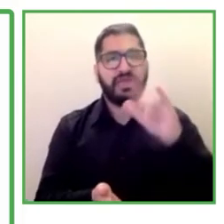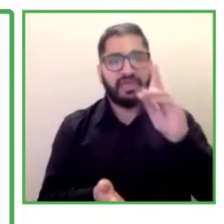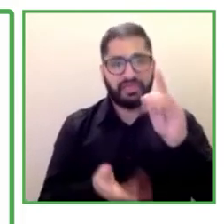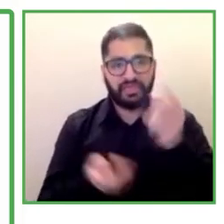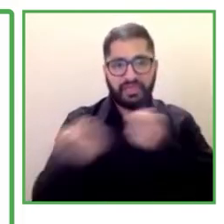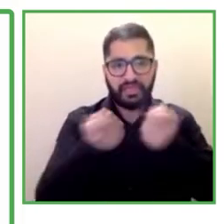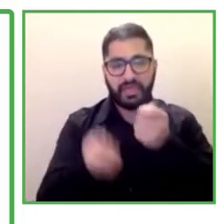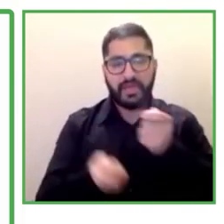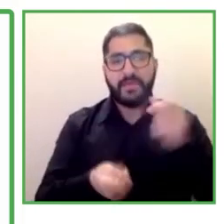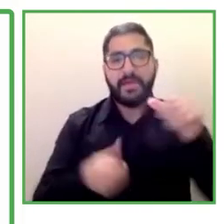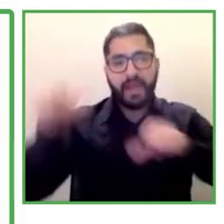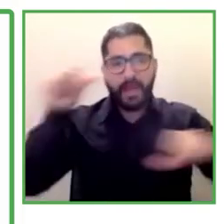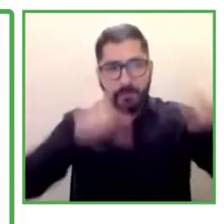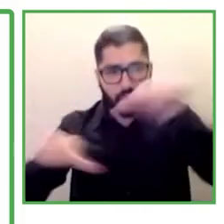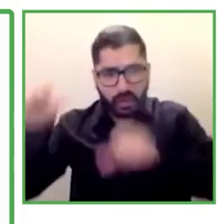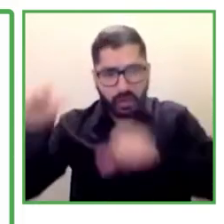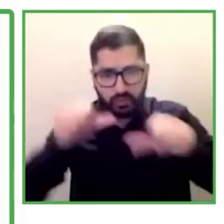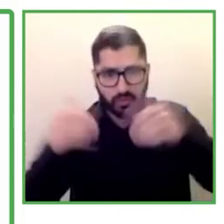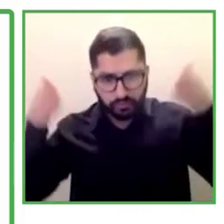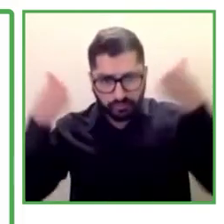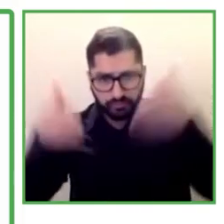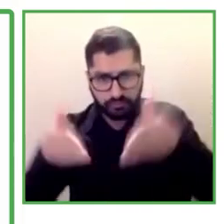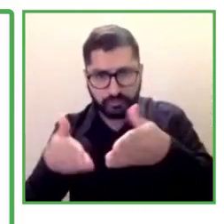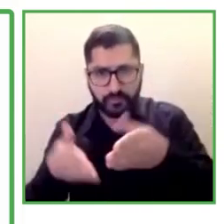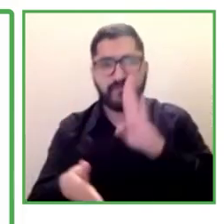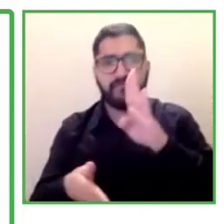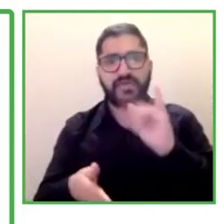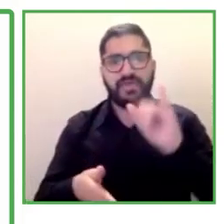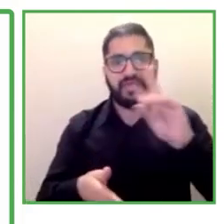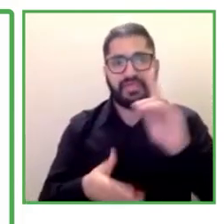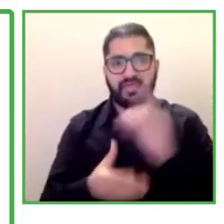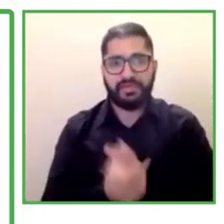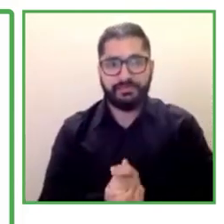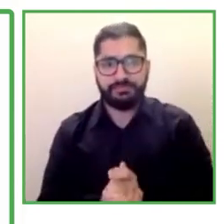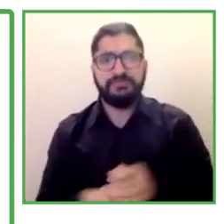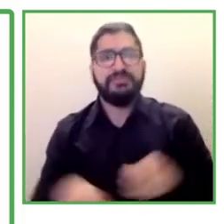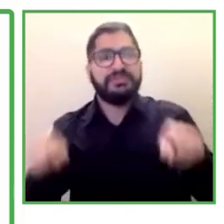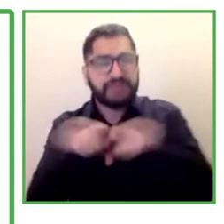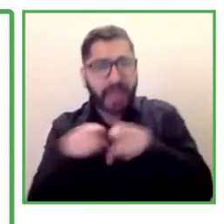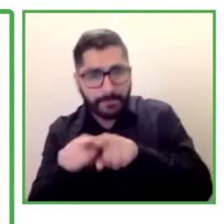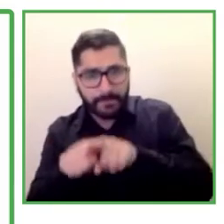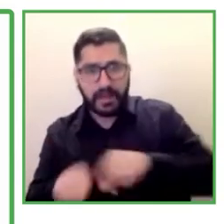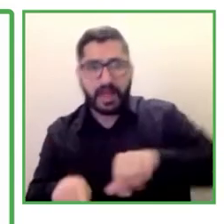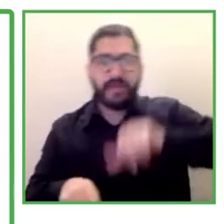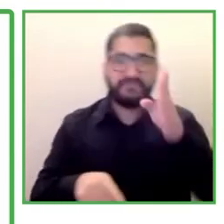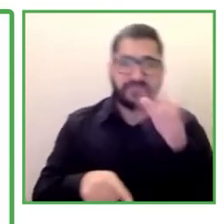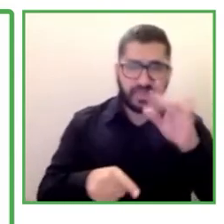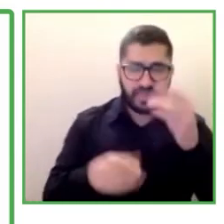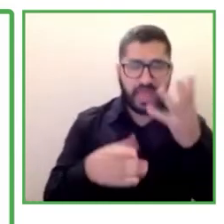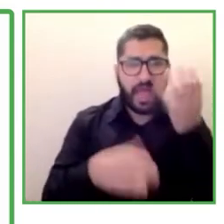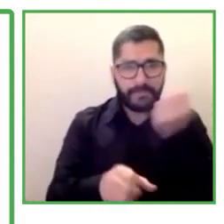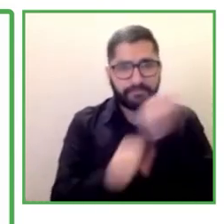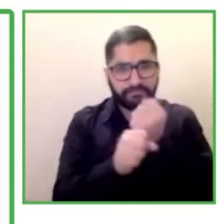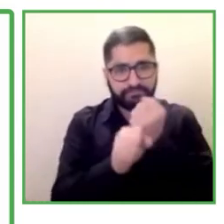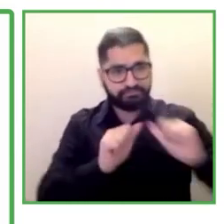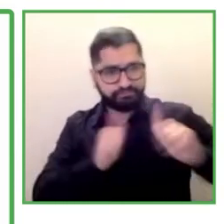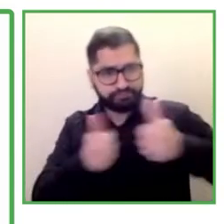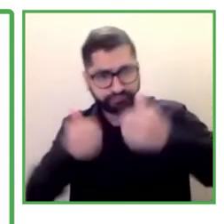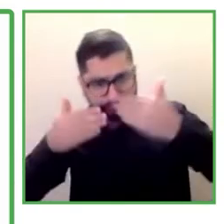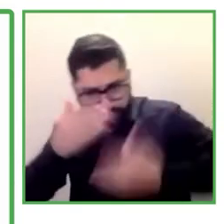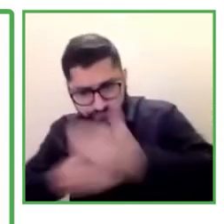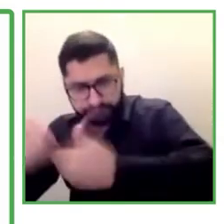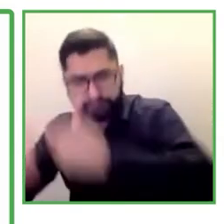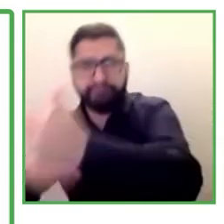está compuesto por el BID, que trabaja con los gobiernos, y por BIDINVEST, que provee financiamiento al sector